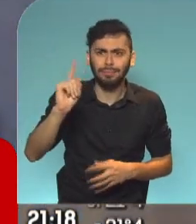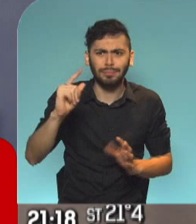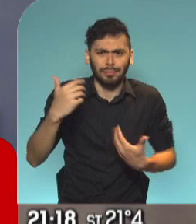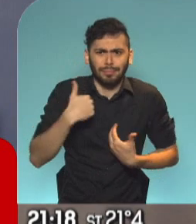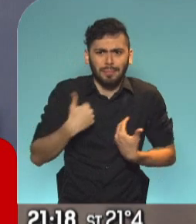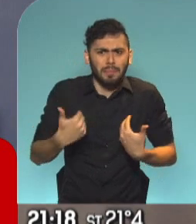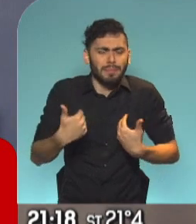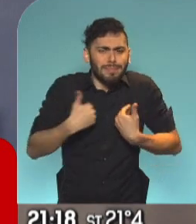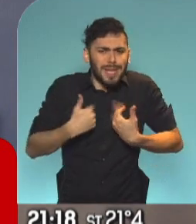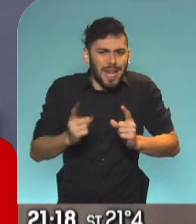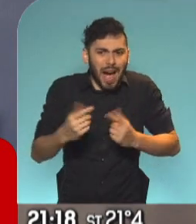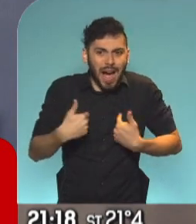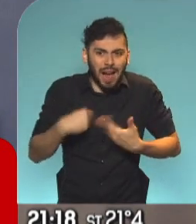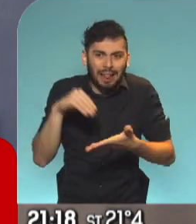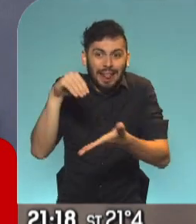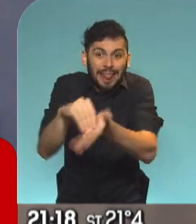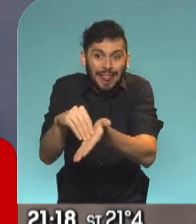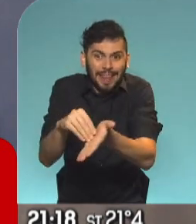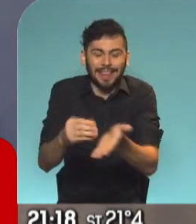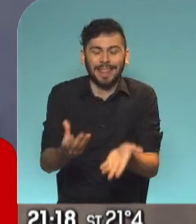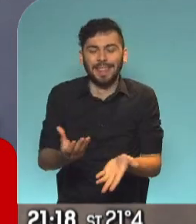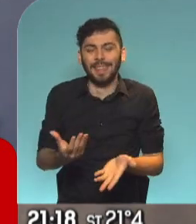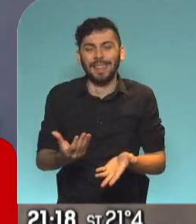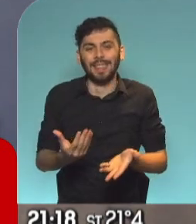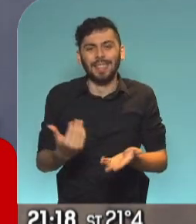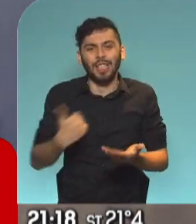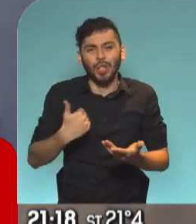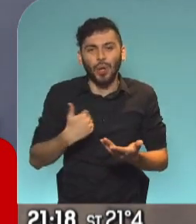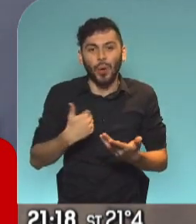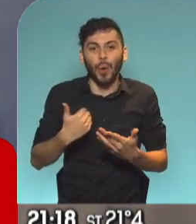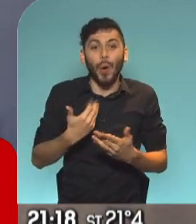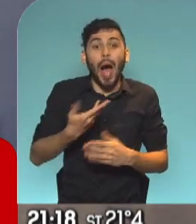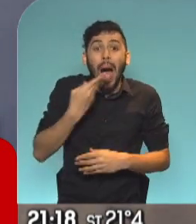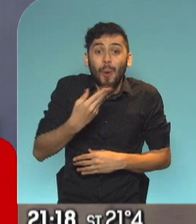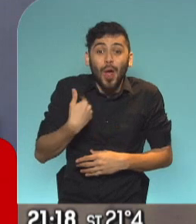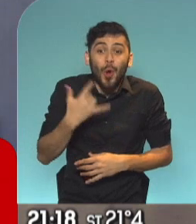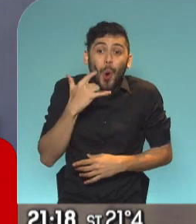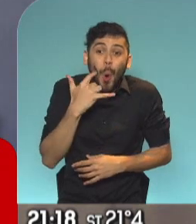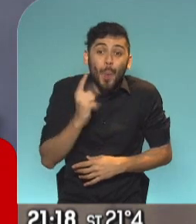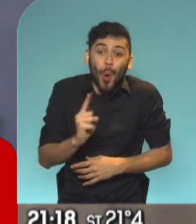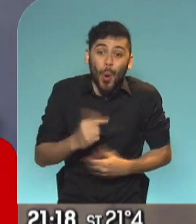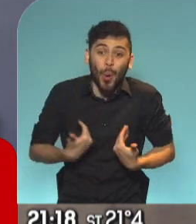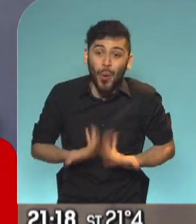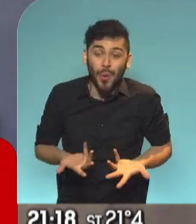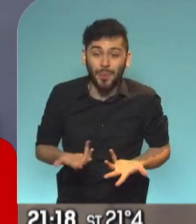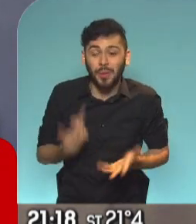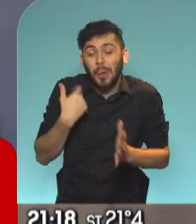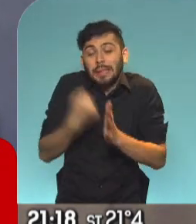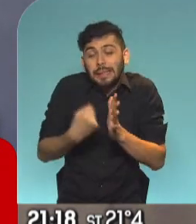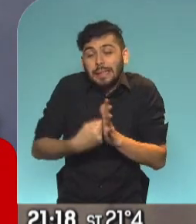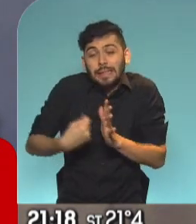autobiográfica completamente, y entonces no me siento cómodo en estas situaciones. Así que voy a tratar de